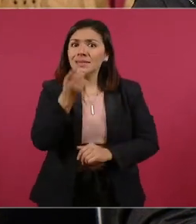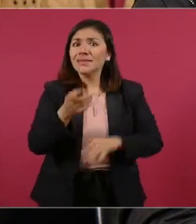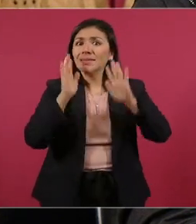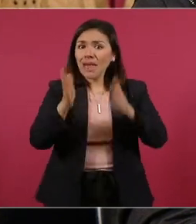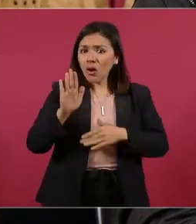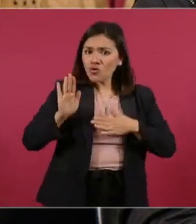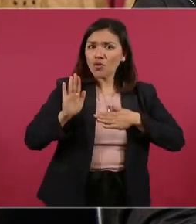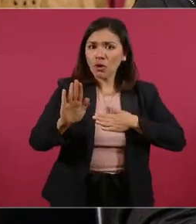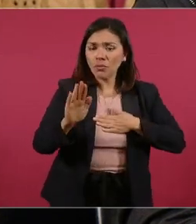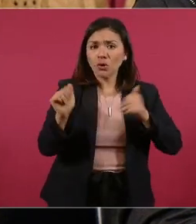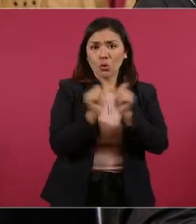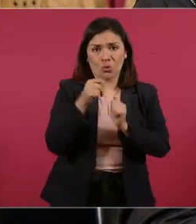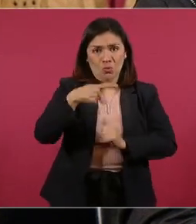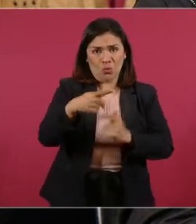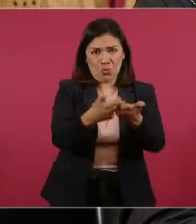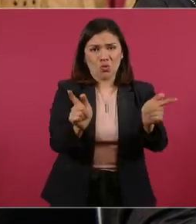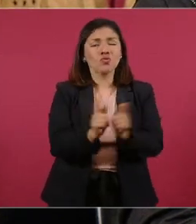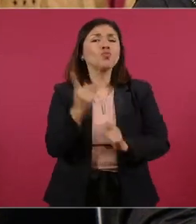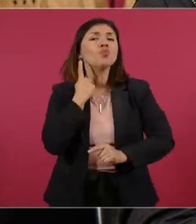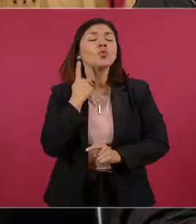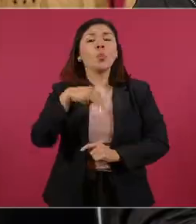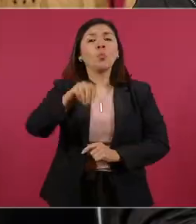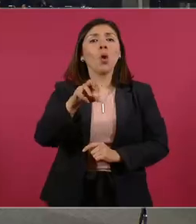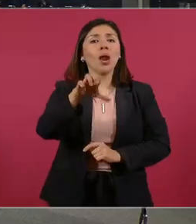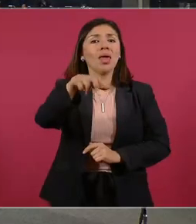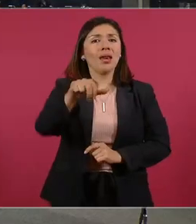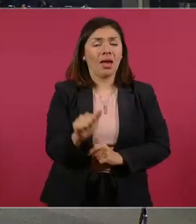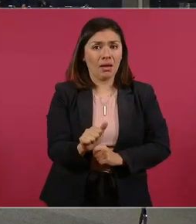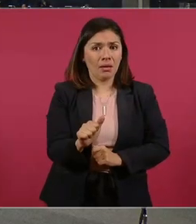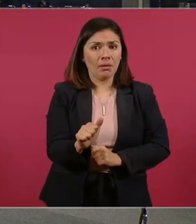directamente adquirido por esa bancada, por la bancada morenista.